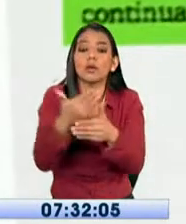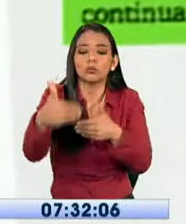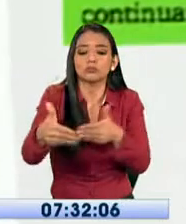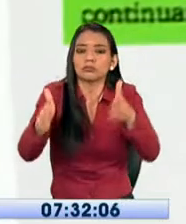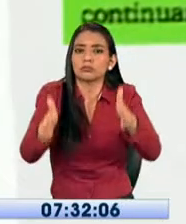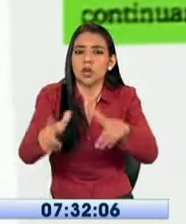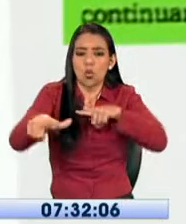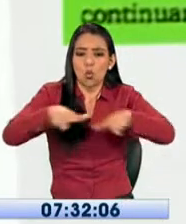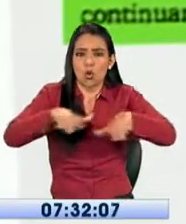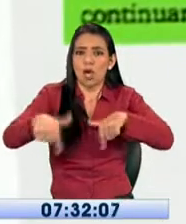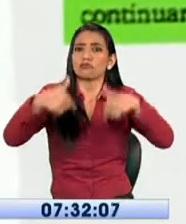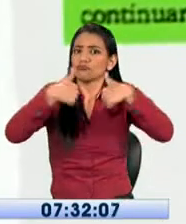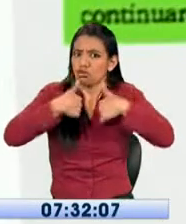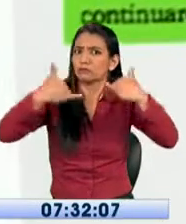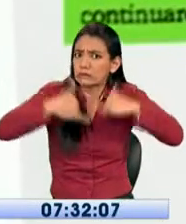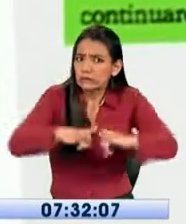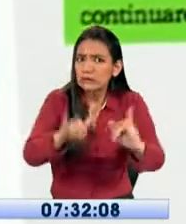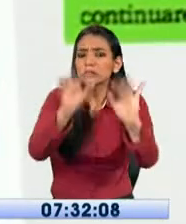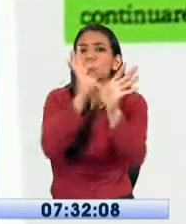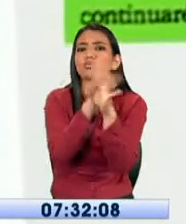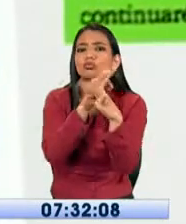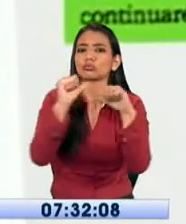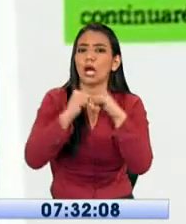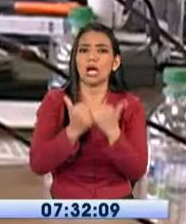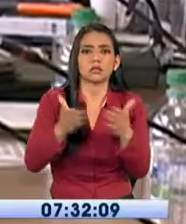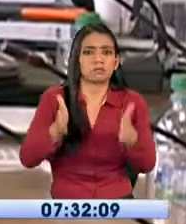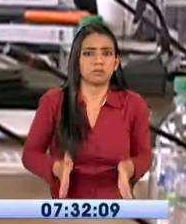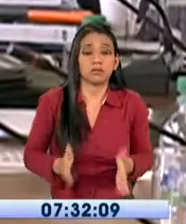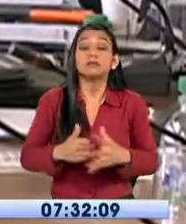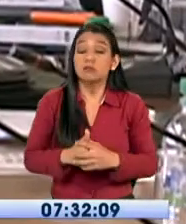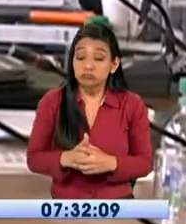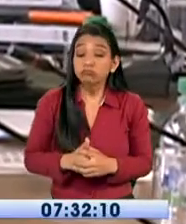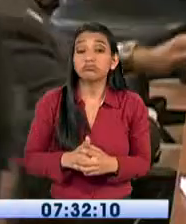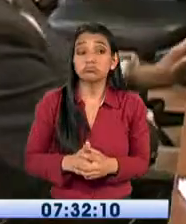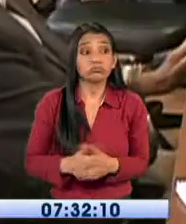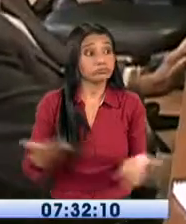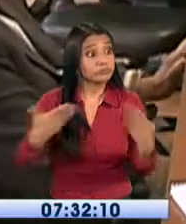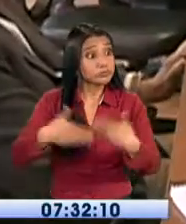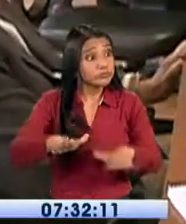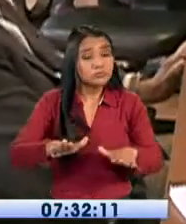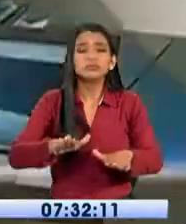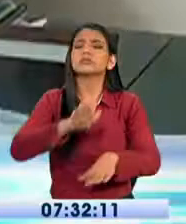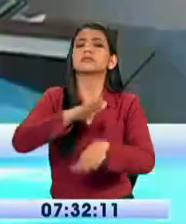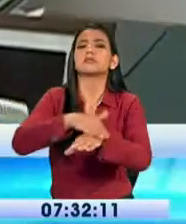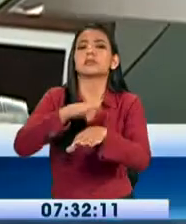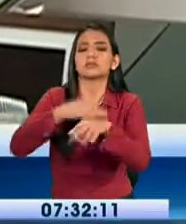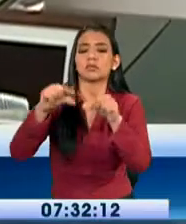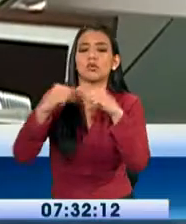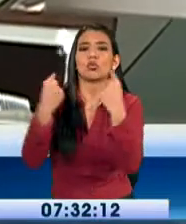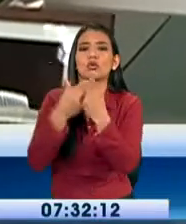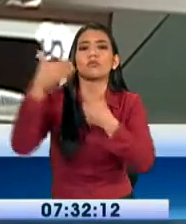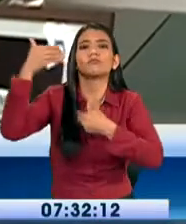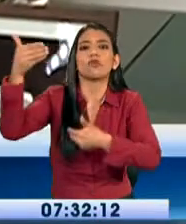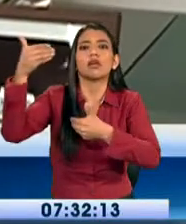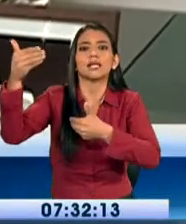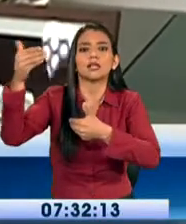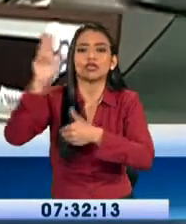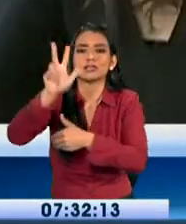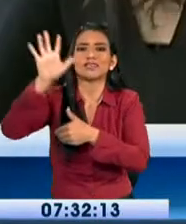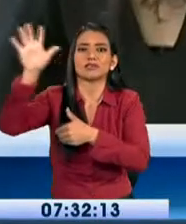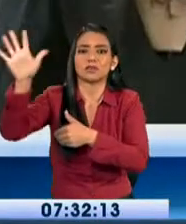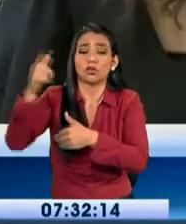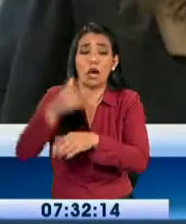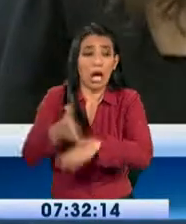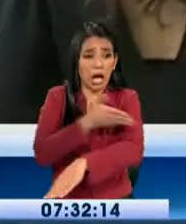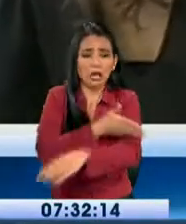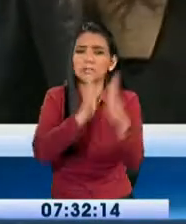en el que continuaré desempeñando mis funciones de legislador. Esto llega luego de las declaraciones del bloque oficialista, quienes días atrás ya habían pedido